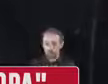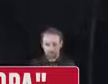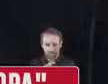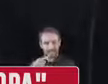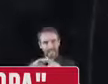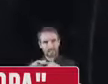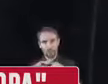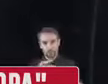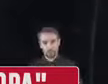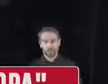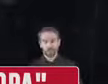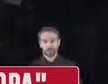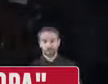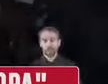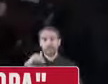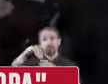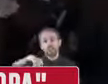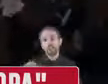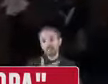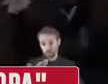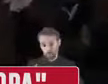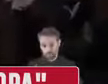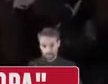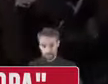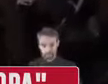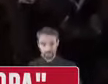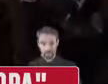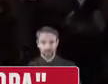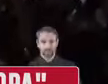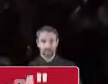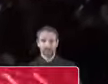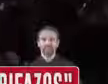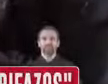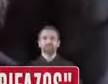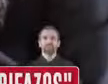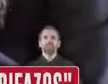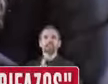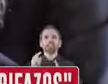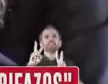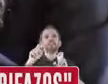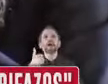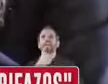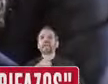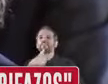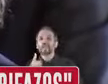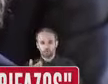políticas en la sociedad y fuimos y también con los remedios